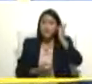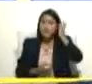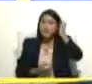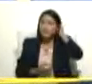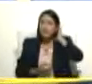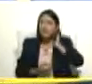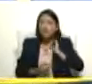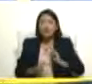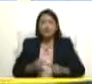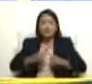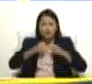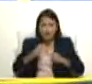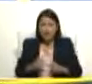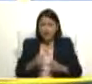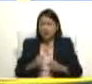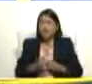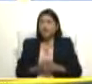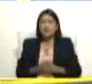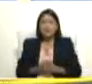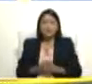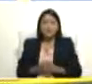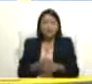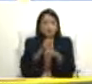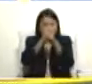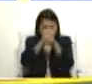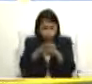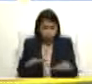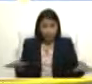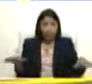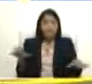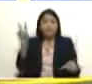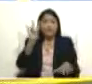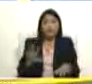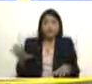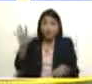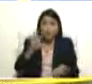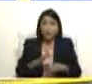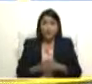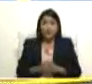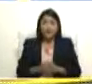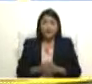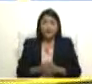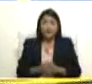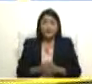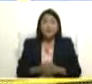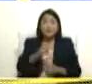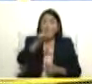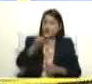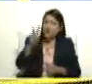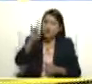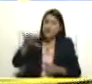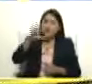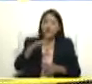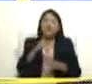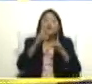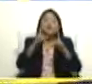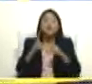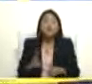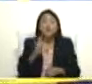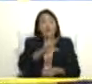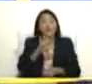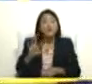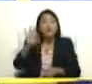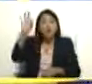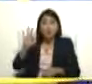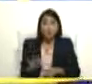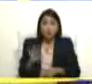intensa a lo largo y ancho del país, el pueblo decidió con el